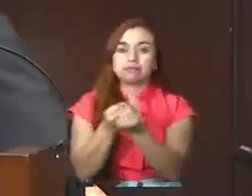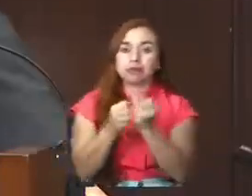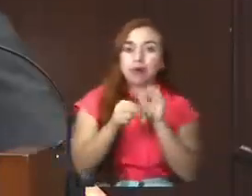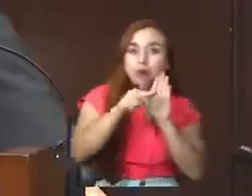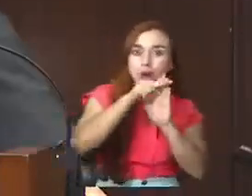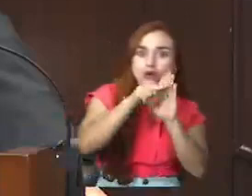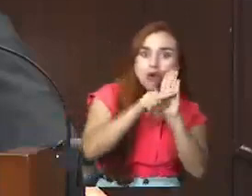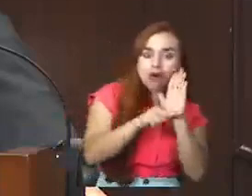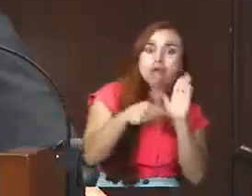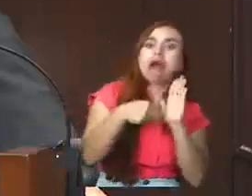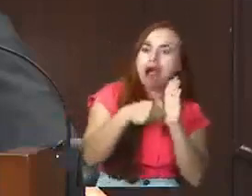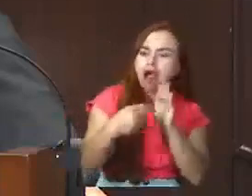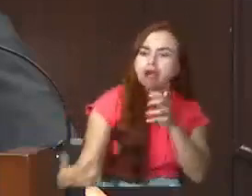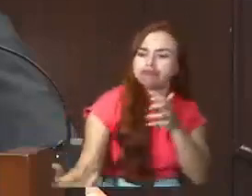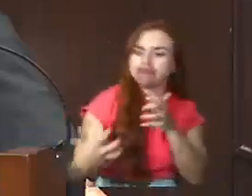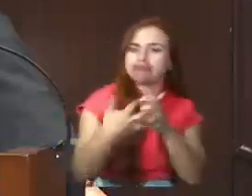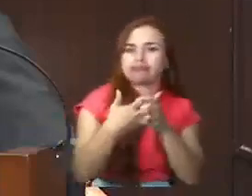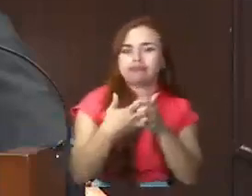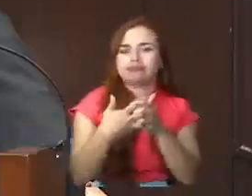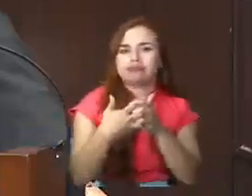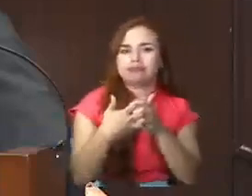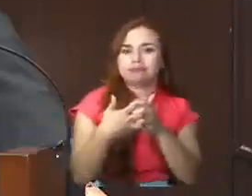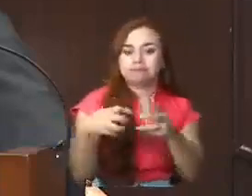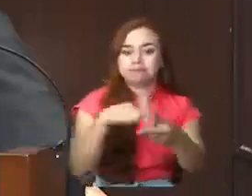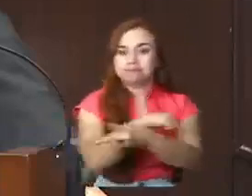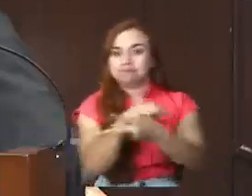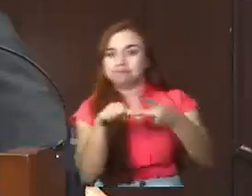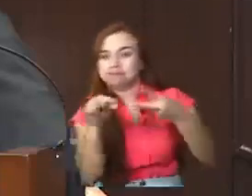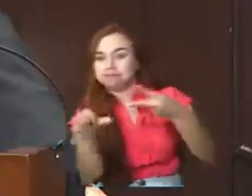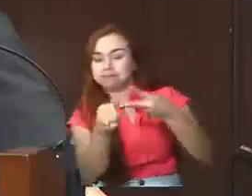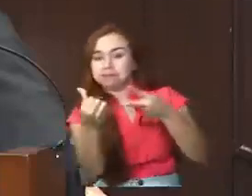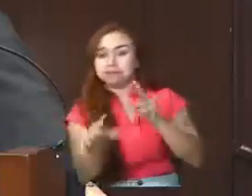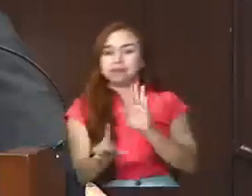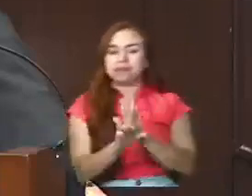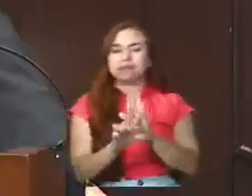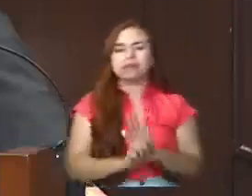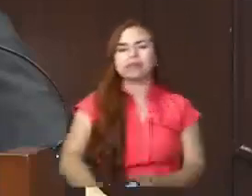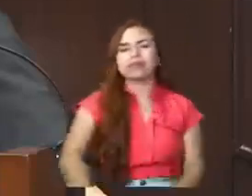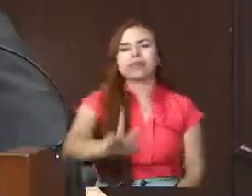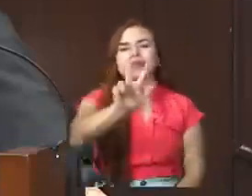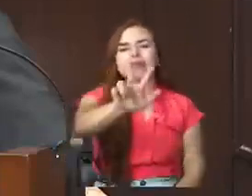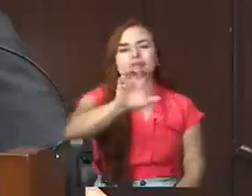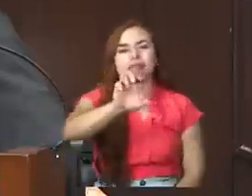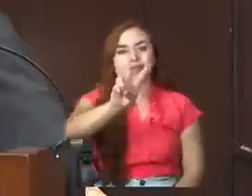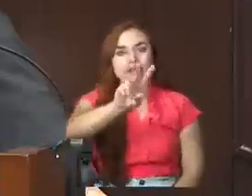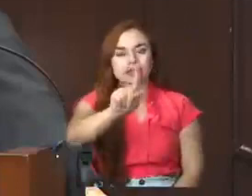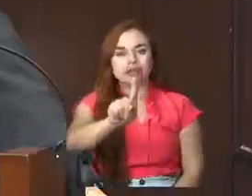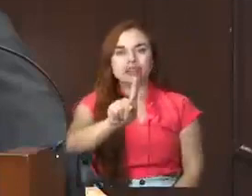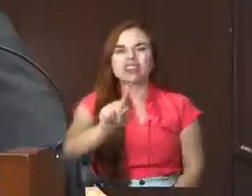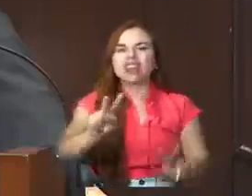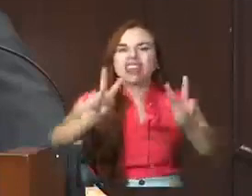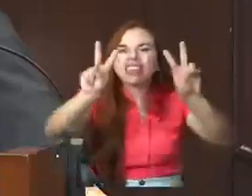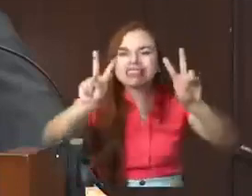La Ley 321, por la cual se aprueba el convenio sobre la eliminación de la violencia y el